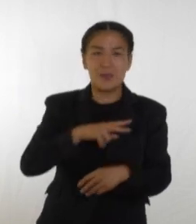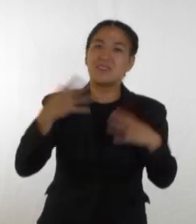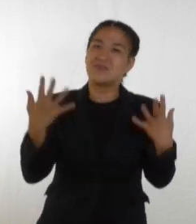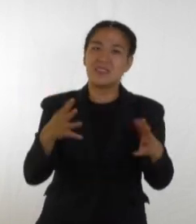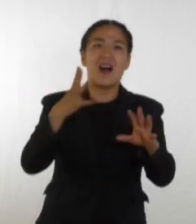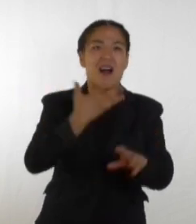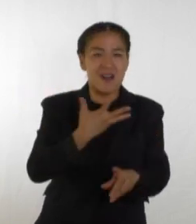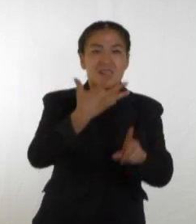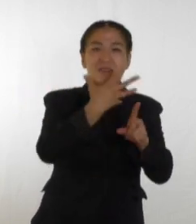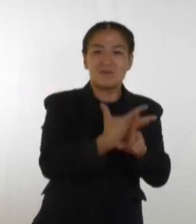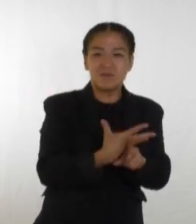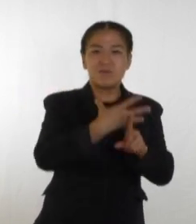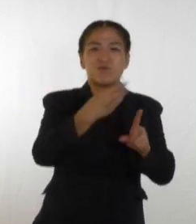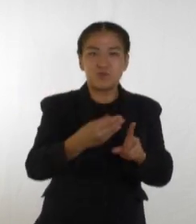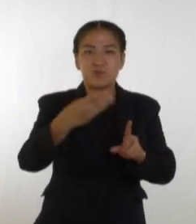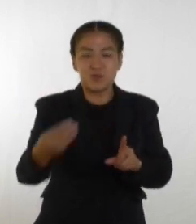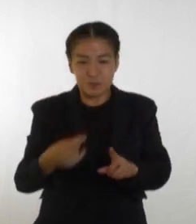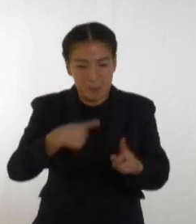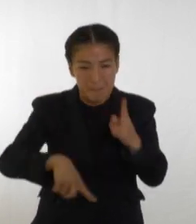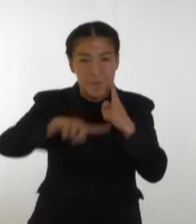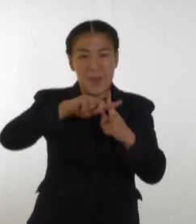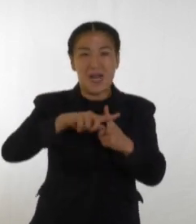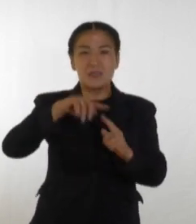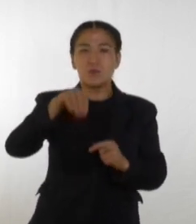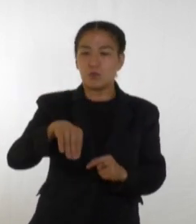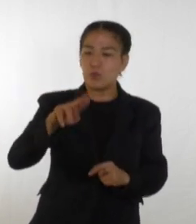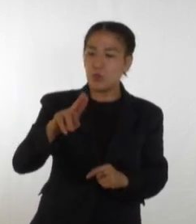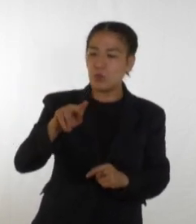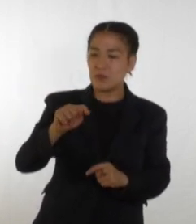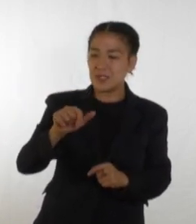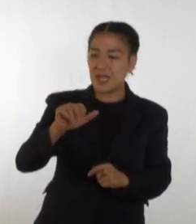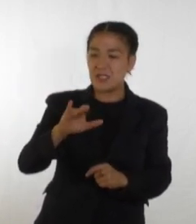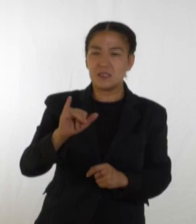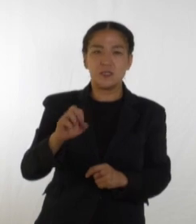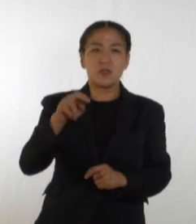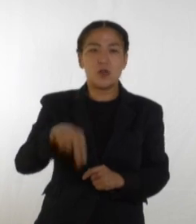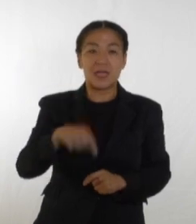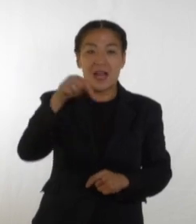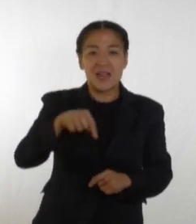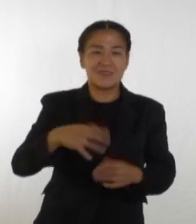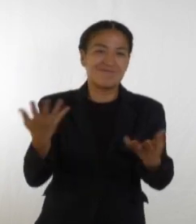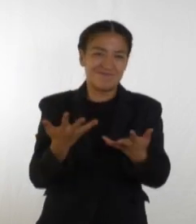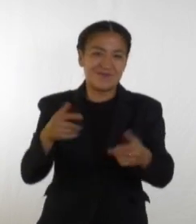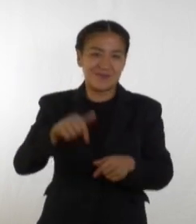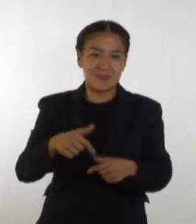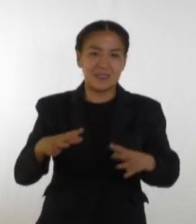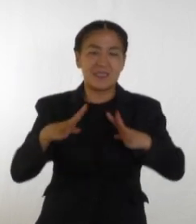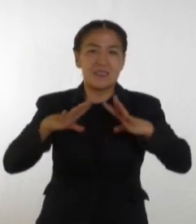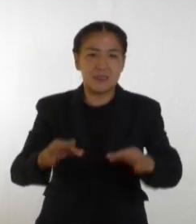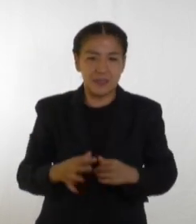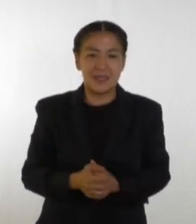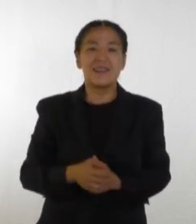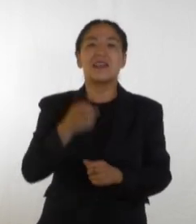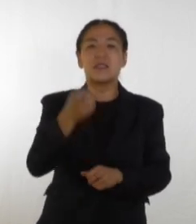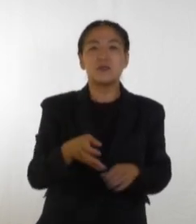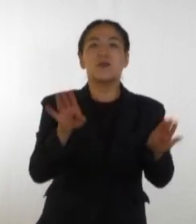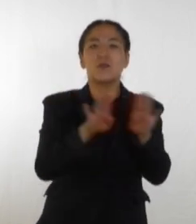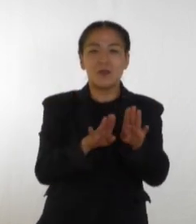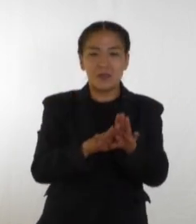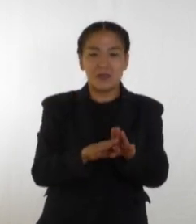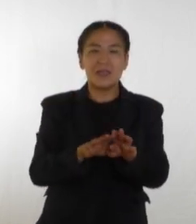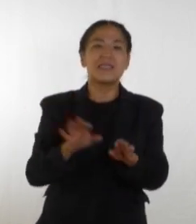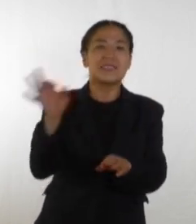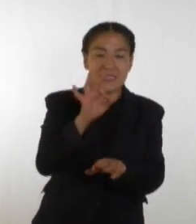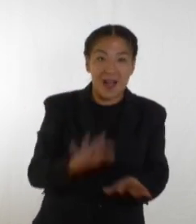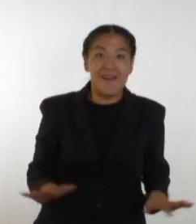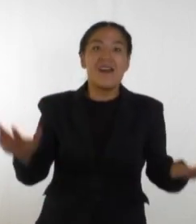mutaciones. Todos estamos oyendo que hay una mutación que posiblemente se haya originado en nuestro país. Bueno, eso cambia la probabilidad